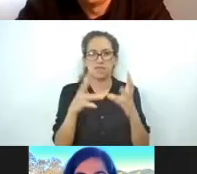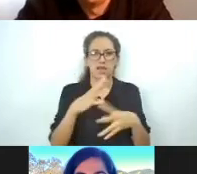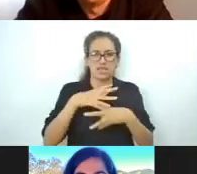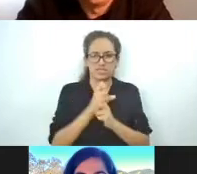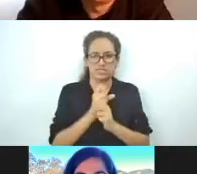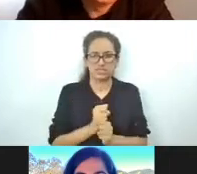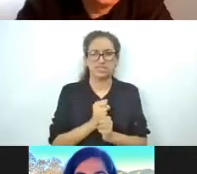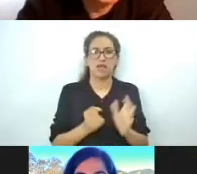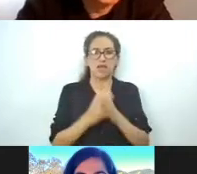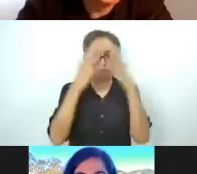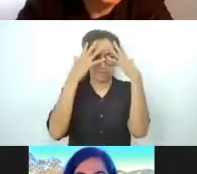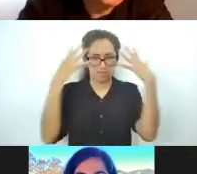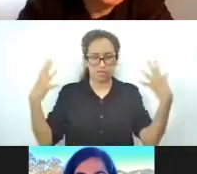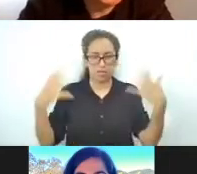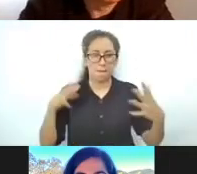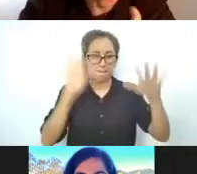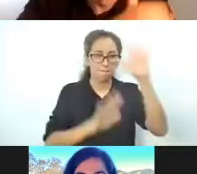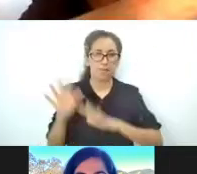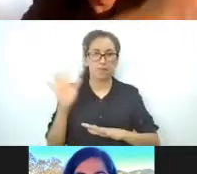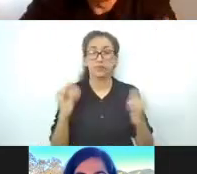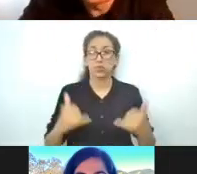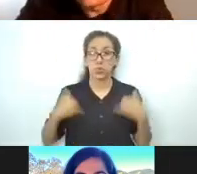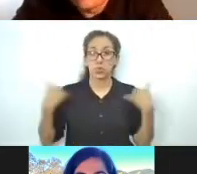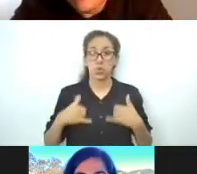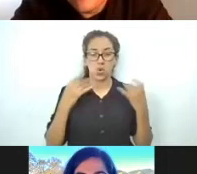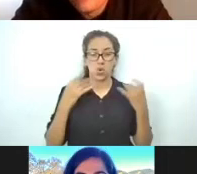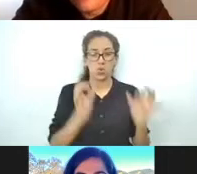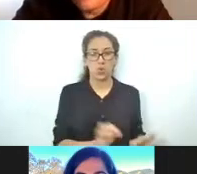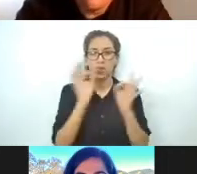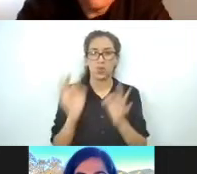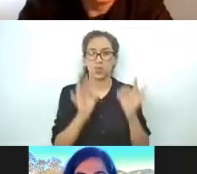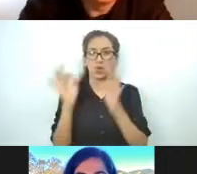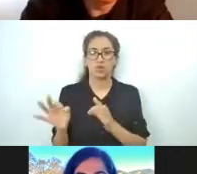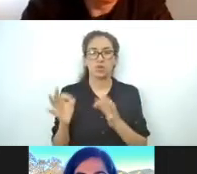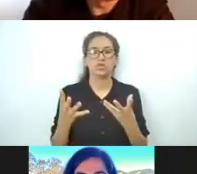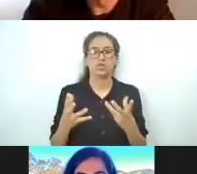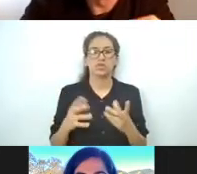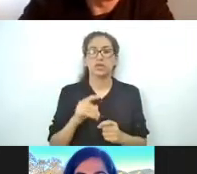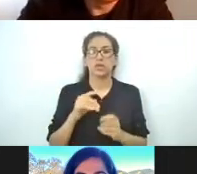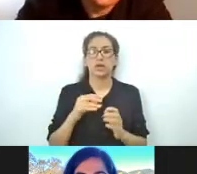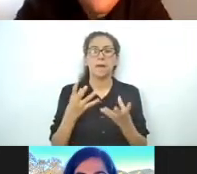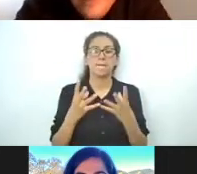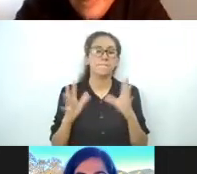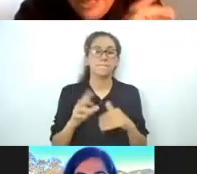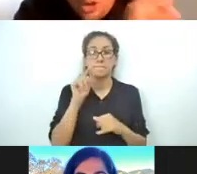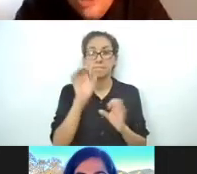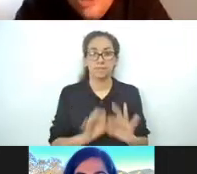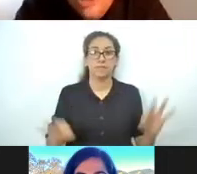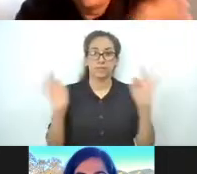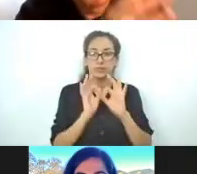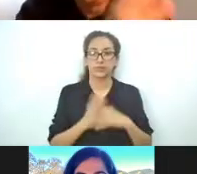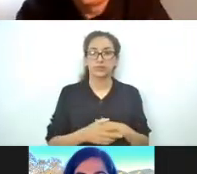ansiedad. Los adolescentes un poco que posponen el inicio de actividades adultas, los bajos salarios, y este punto es importante,